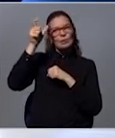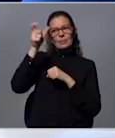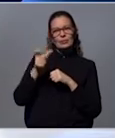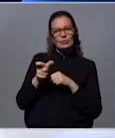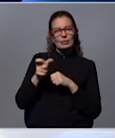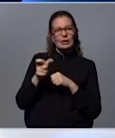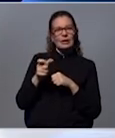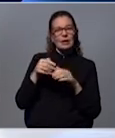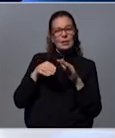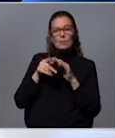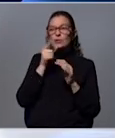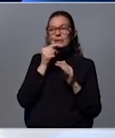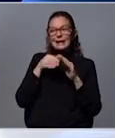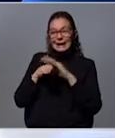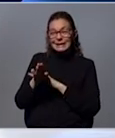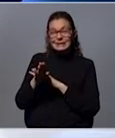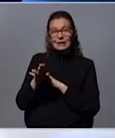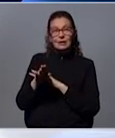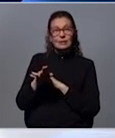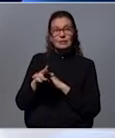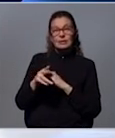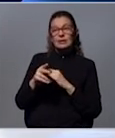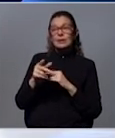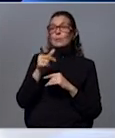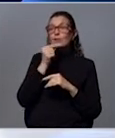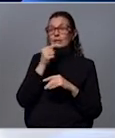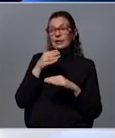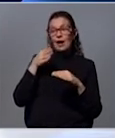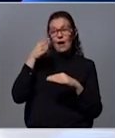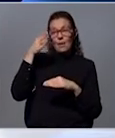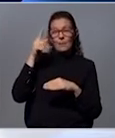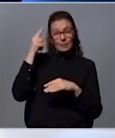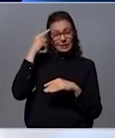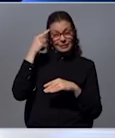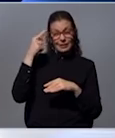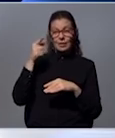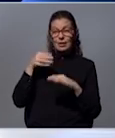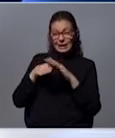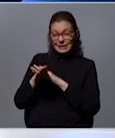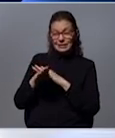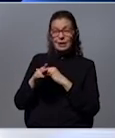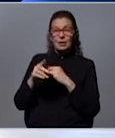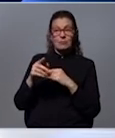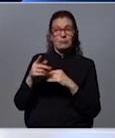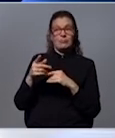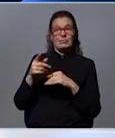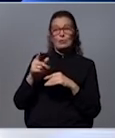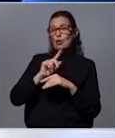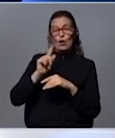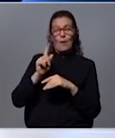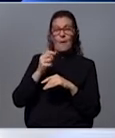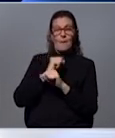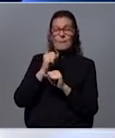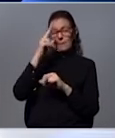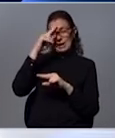y el policía entra y no están matando una persona que va preso es el policía por violar la constitución en este caso lo que